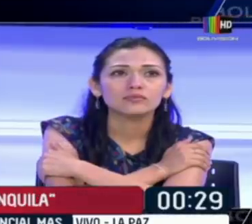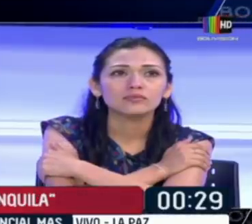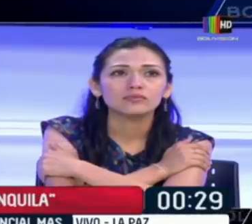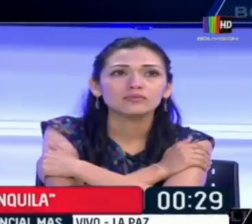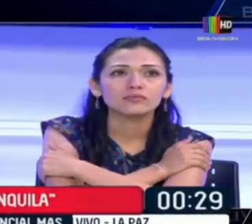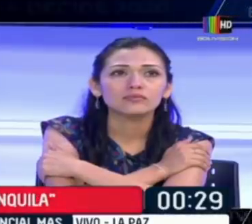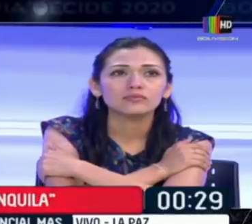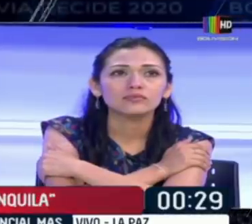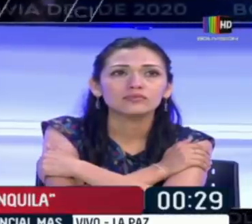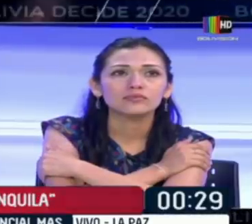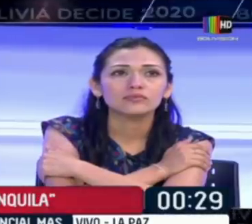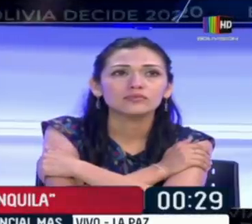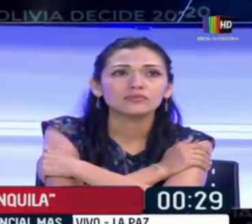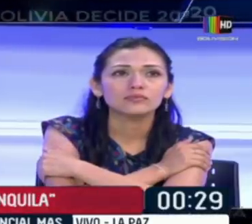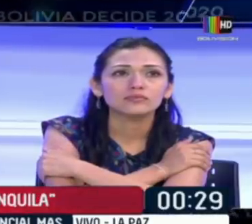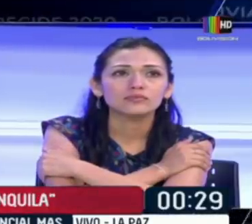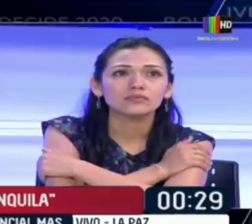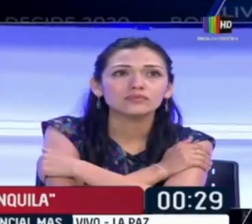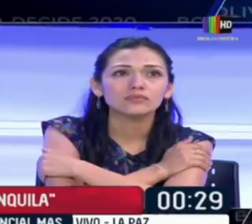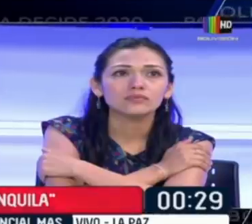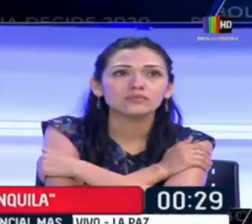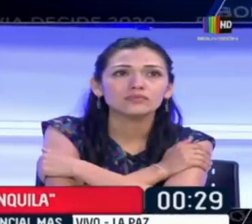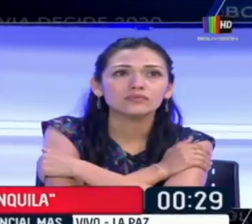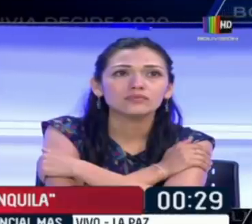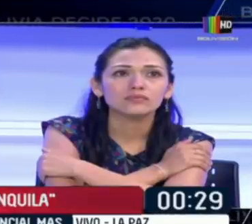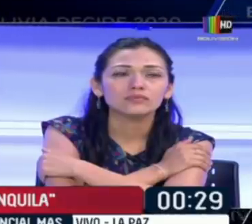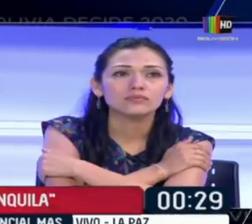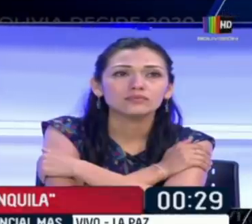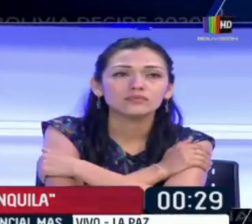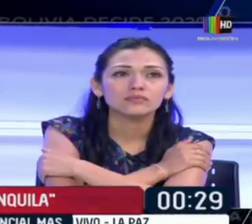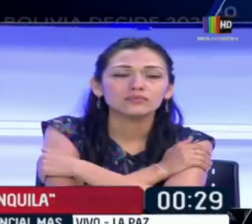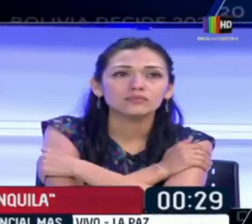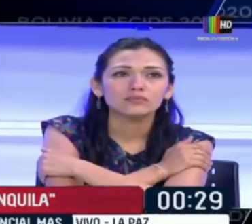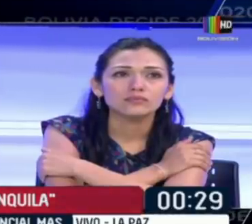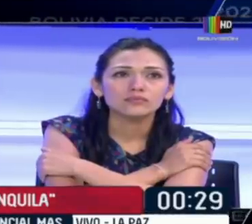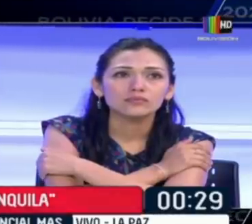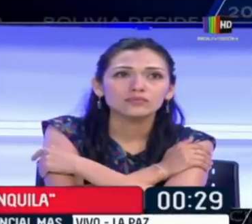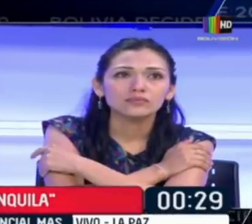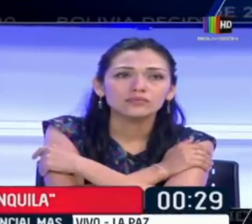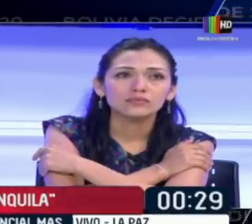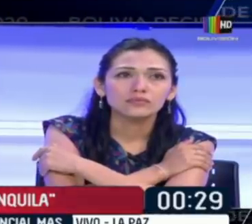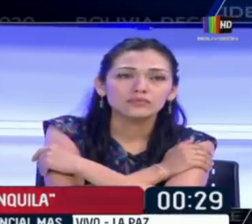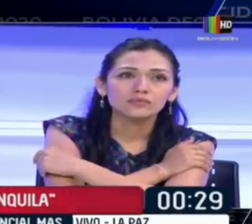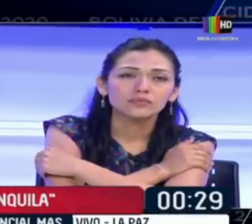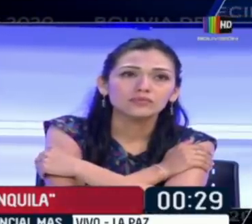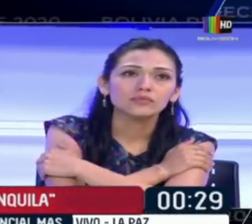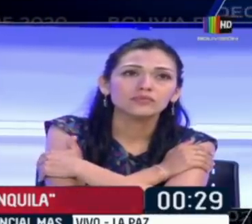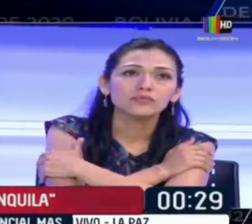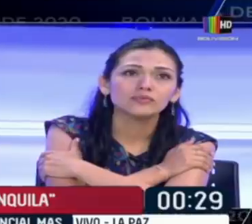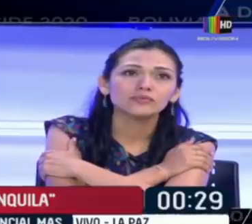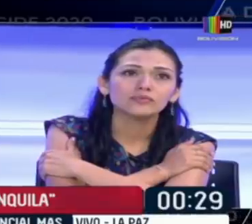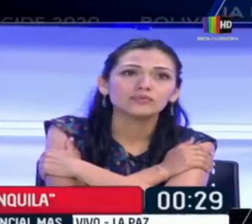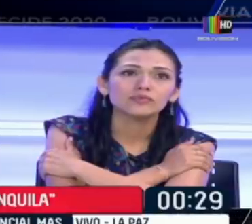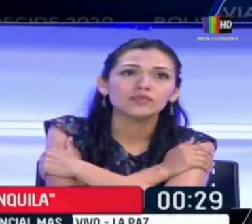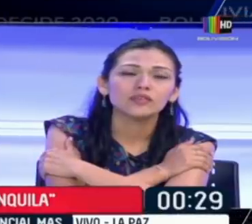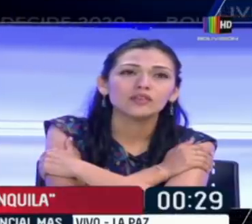organizaciones sociales a las que respondemos, el compromiso de trabajar, el compromiso de llevar